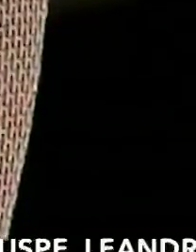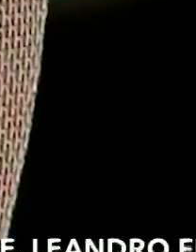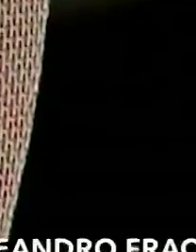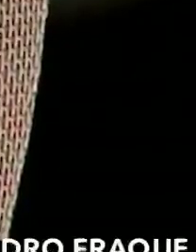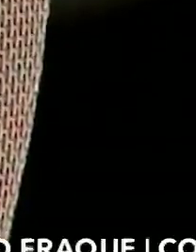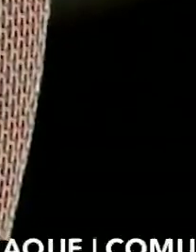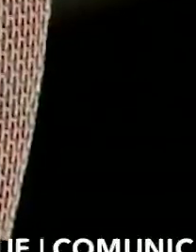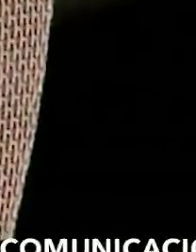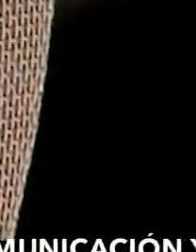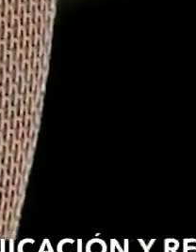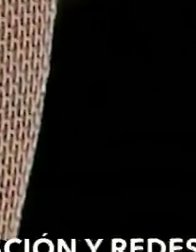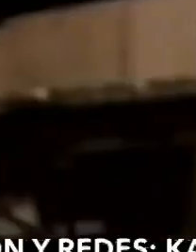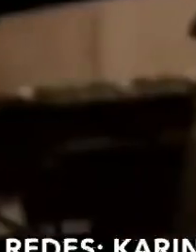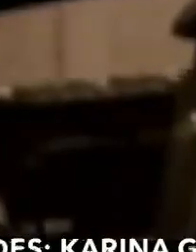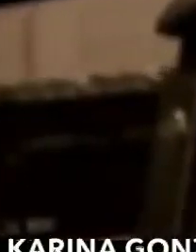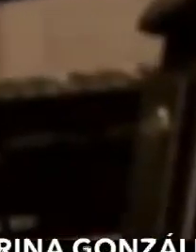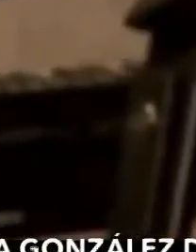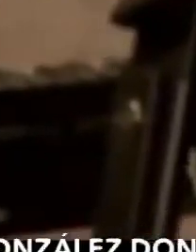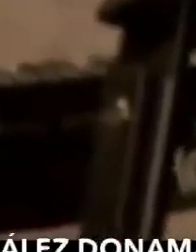amar.